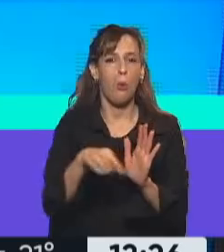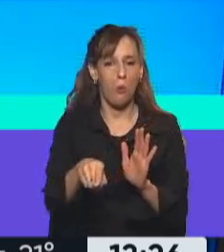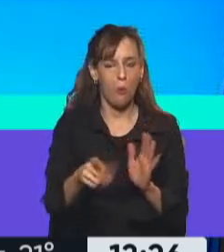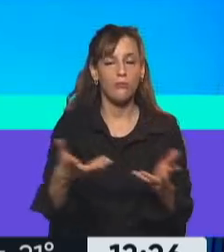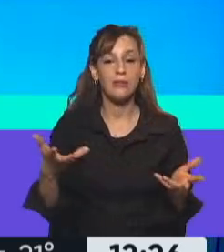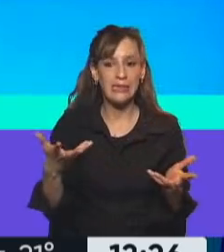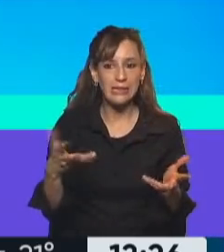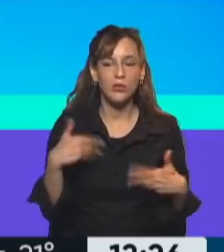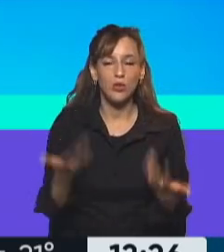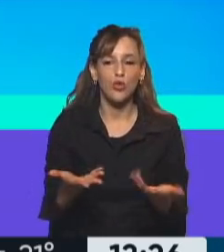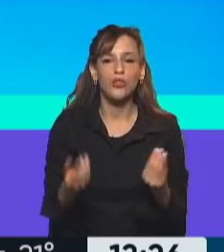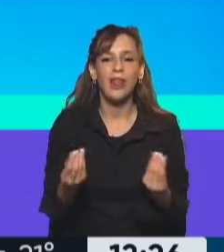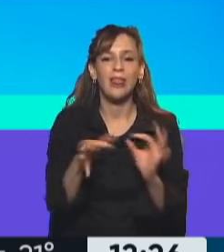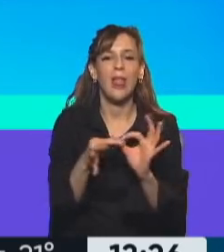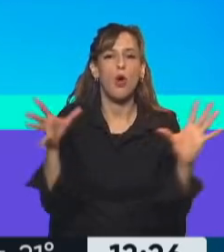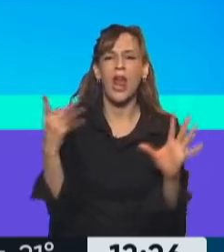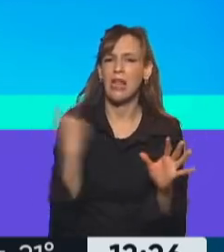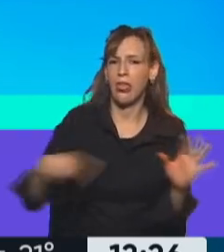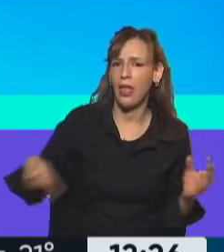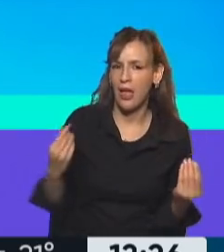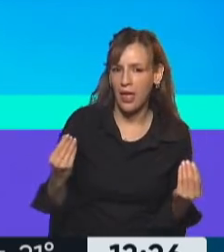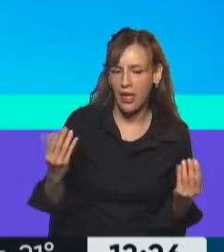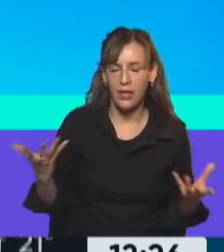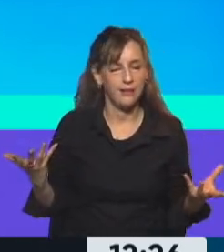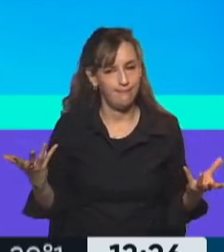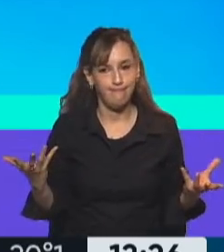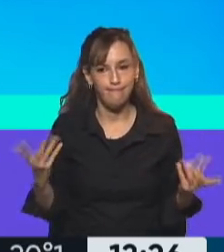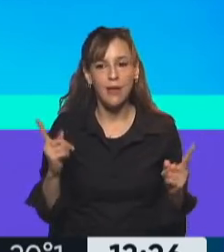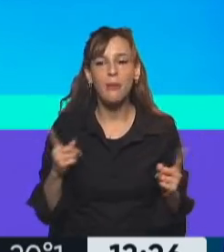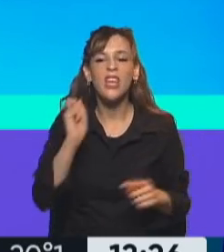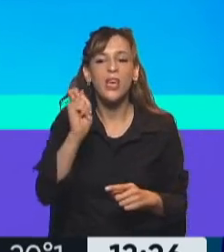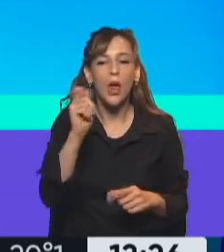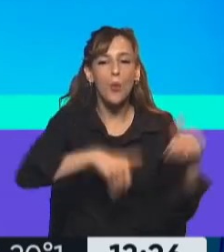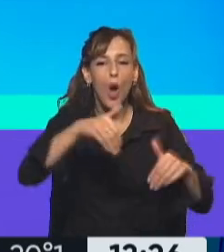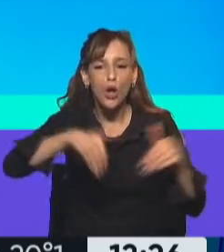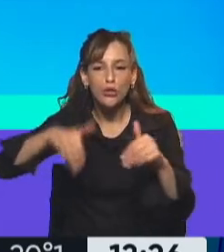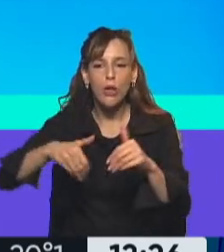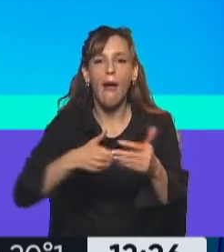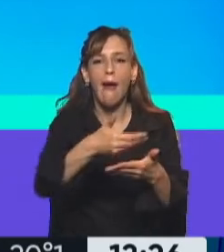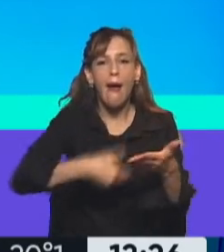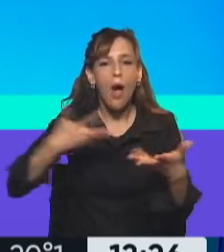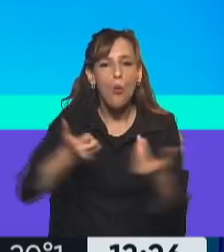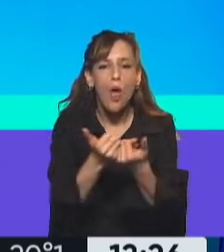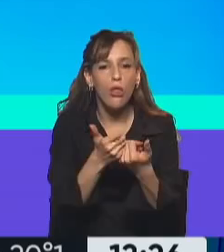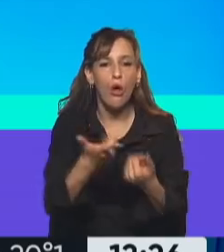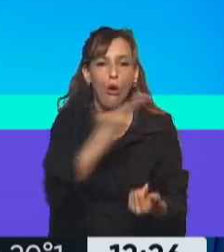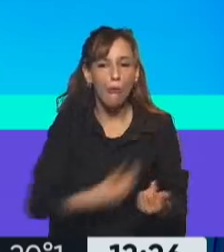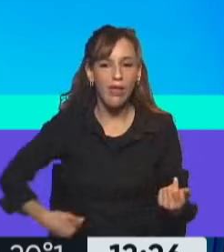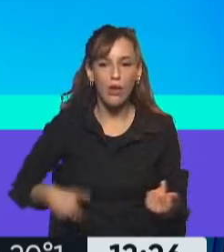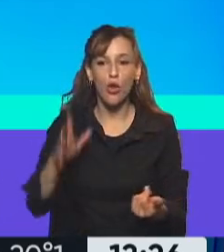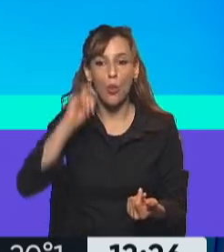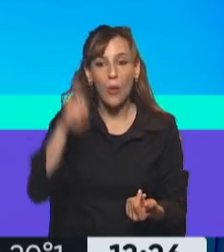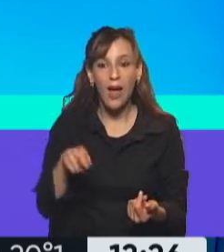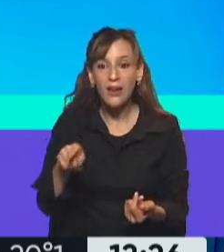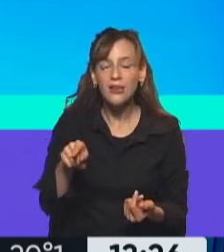democracia se estaría refiriendo Zelensky? ¿Y quiénes votarían en ese referéndum, teniendo en cuenta que bueno, el gobierno ucraniano tiene una impronta